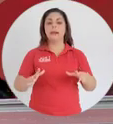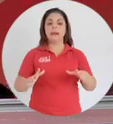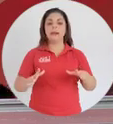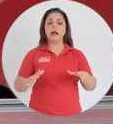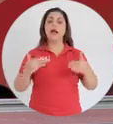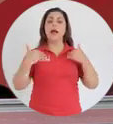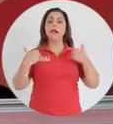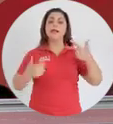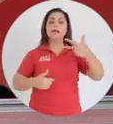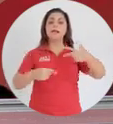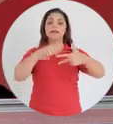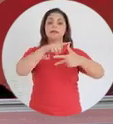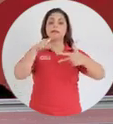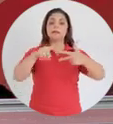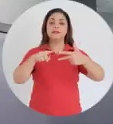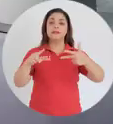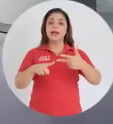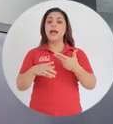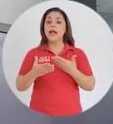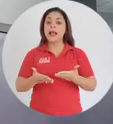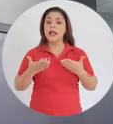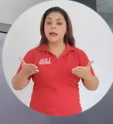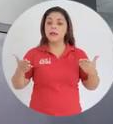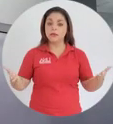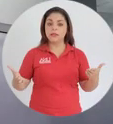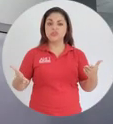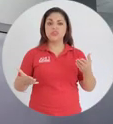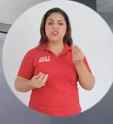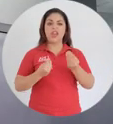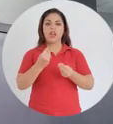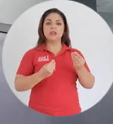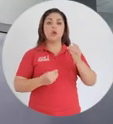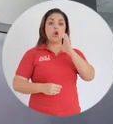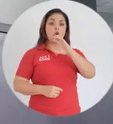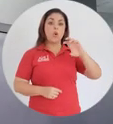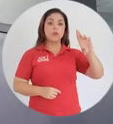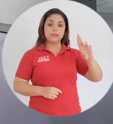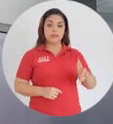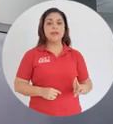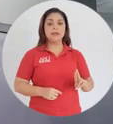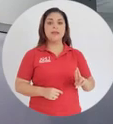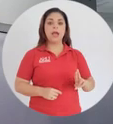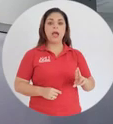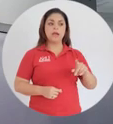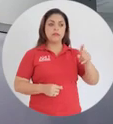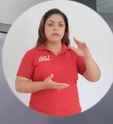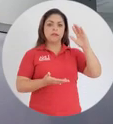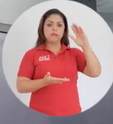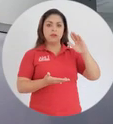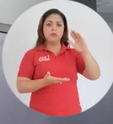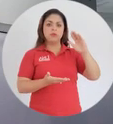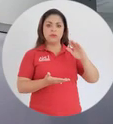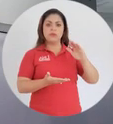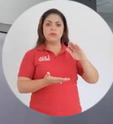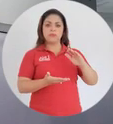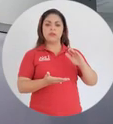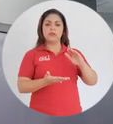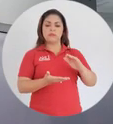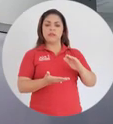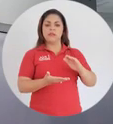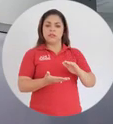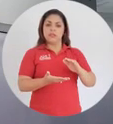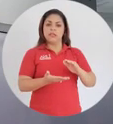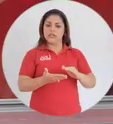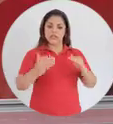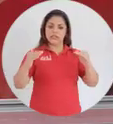son tres elementos que hacen que Costa Rica vaya siendo cada vez menos